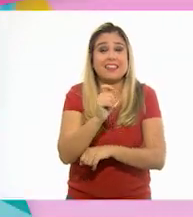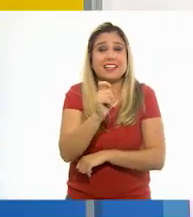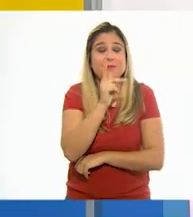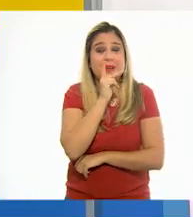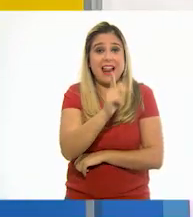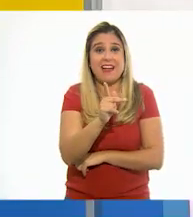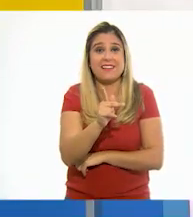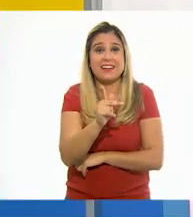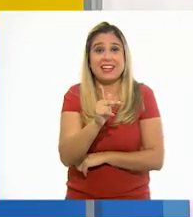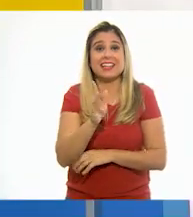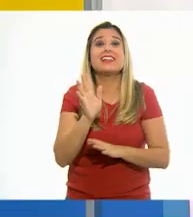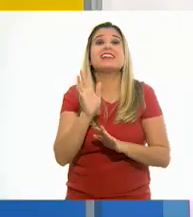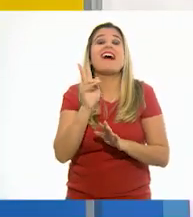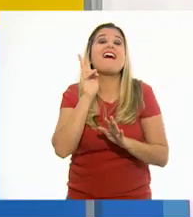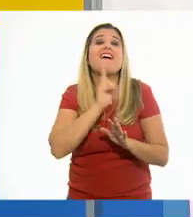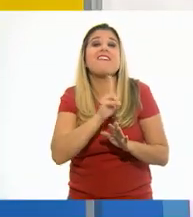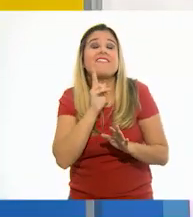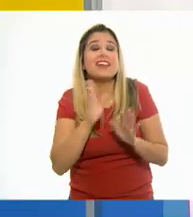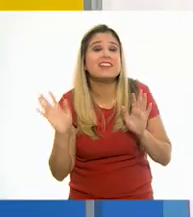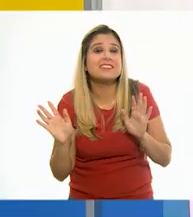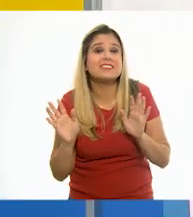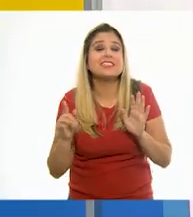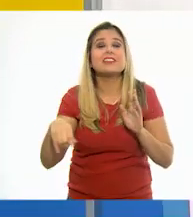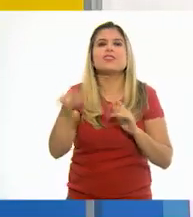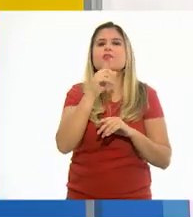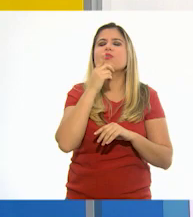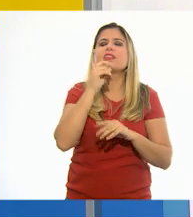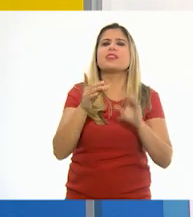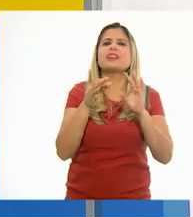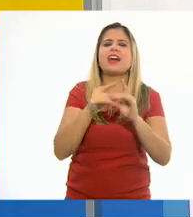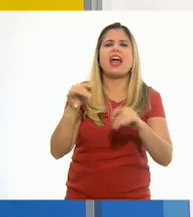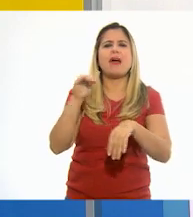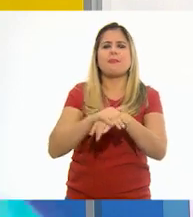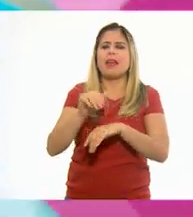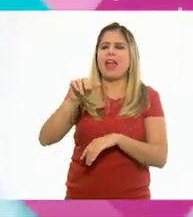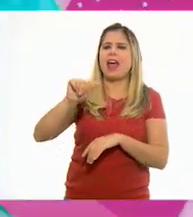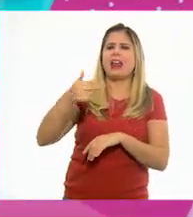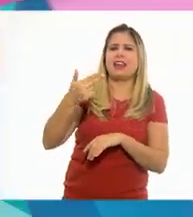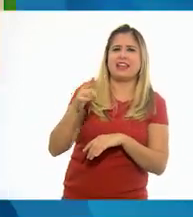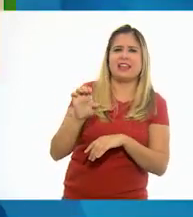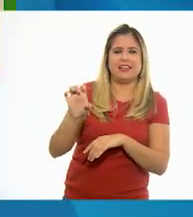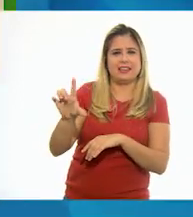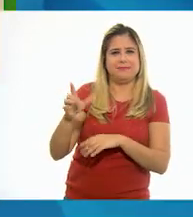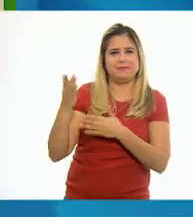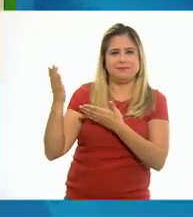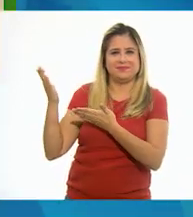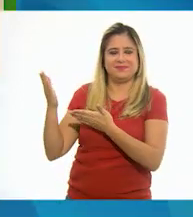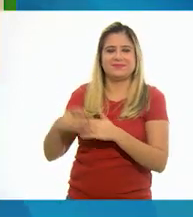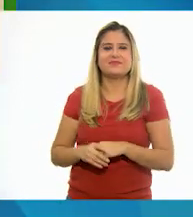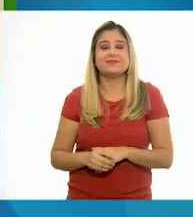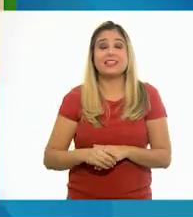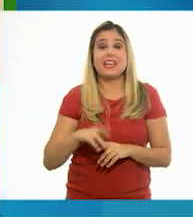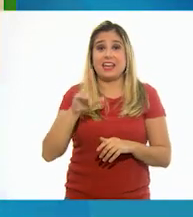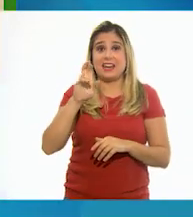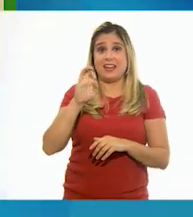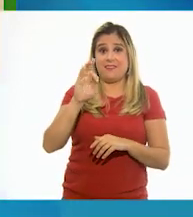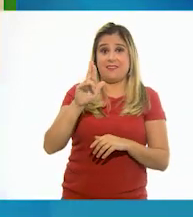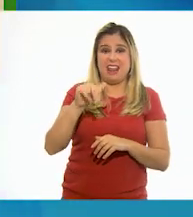significado? A ver, vamos a ver qué nos dice nuestra amiga Ángel. El refrán